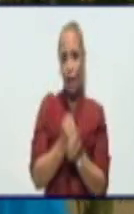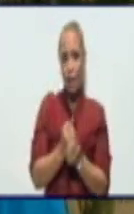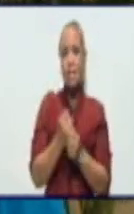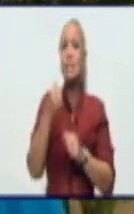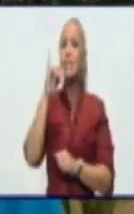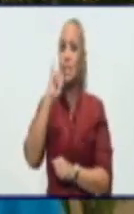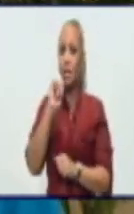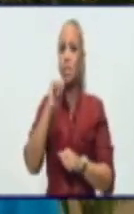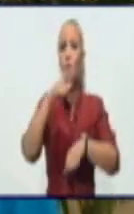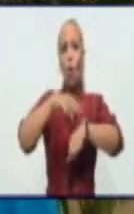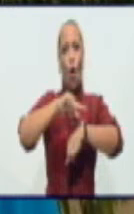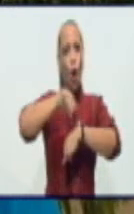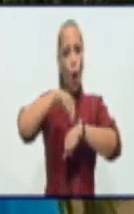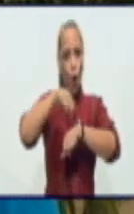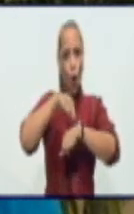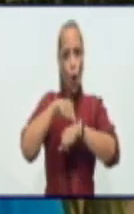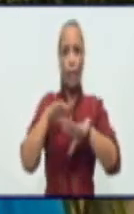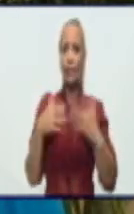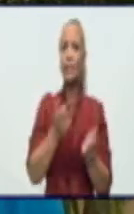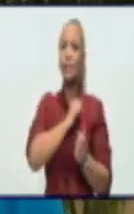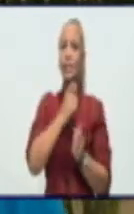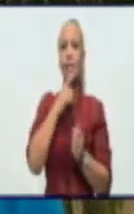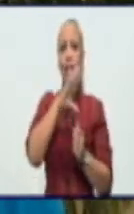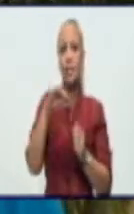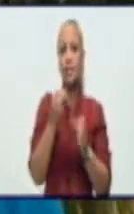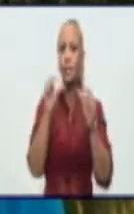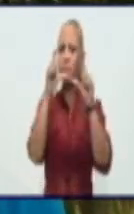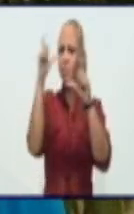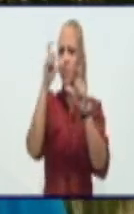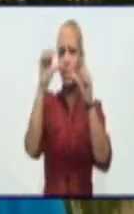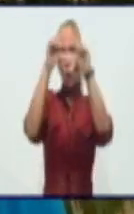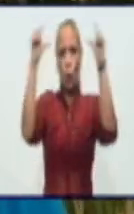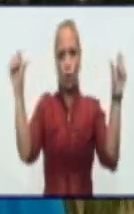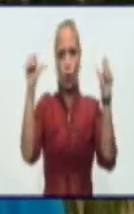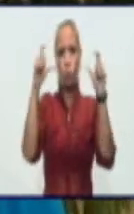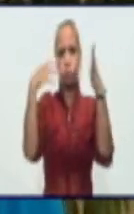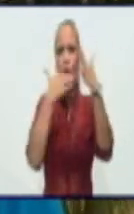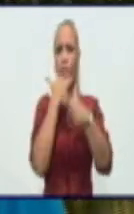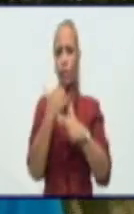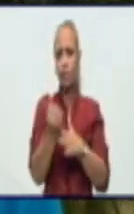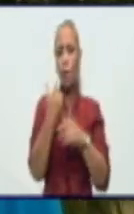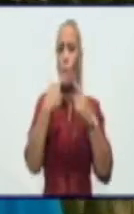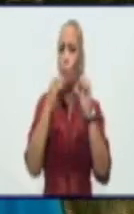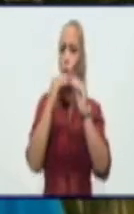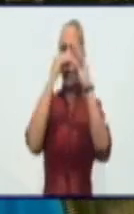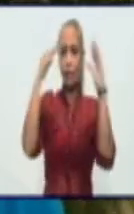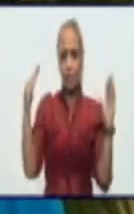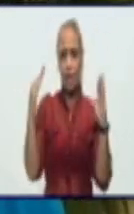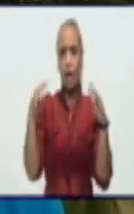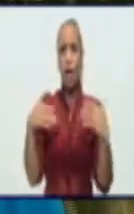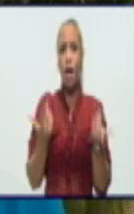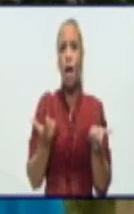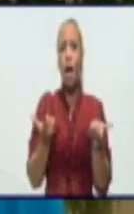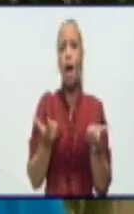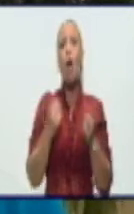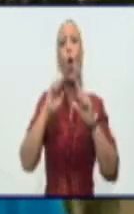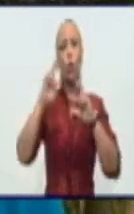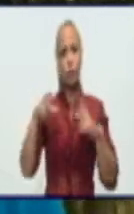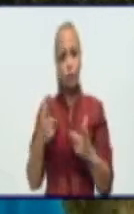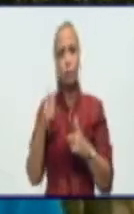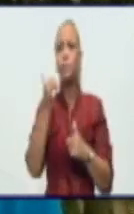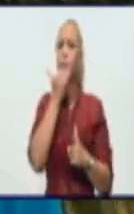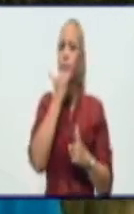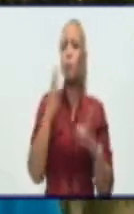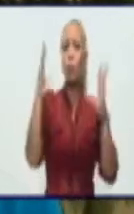que circuitos que se afecten por el día, de acuerdo a la necesidad, por la solicitud de megawatt a desconectar, se vuelvan a afectar, pero